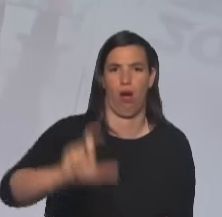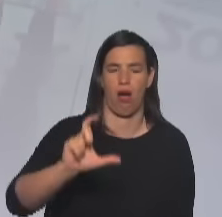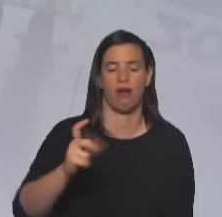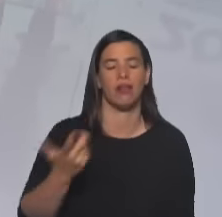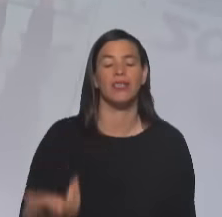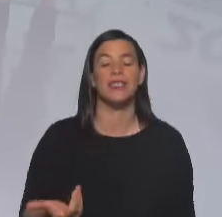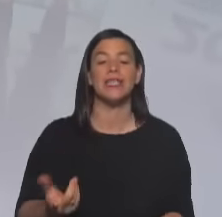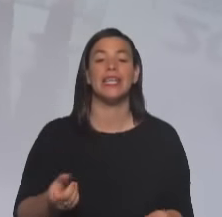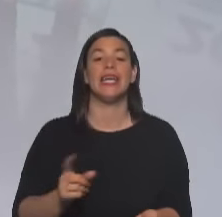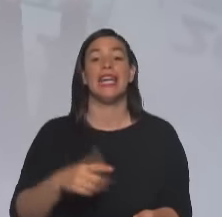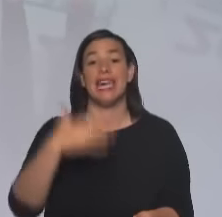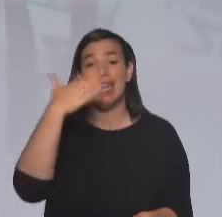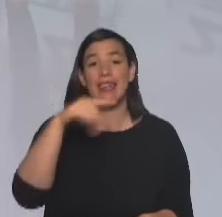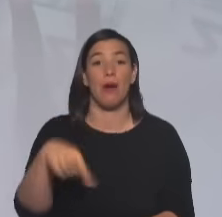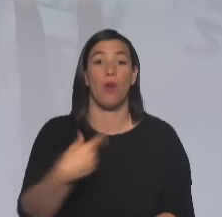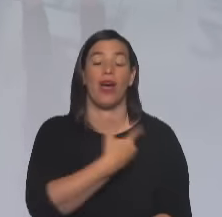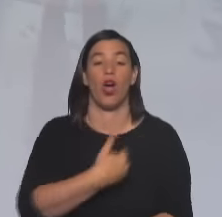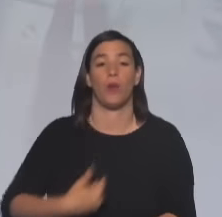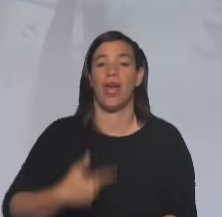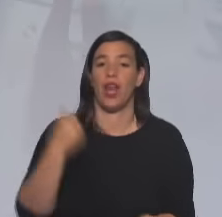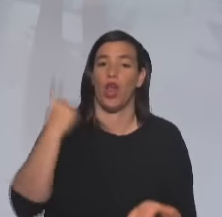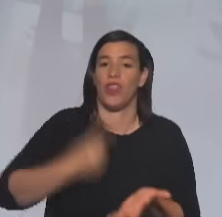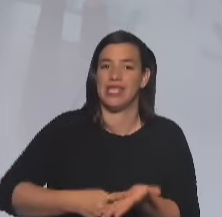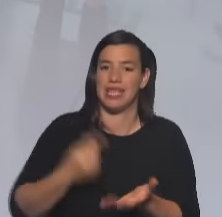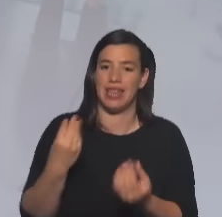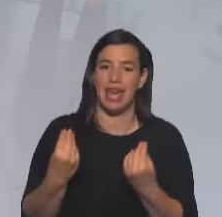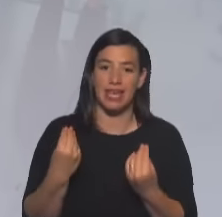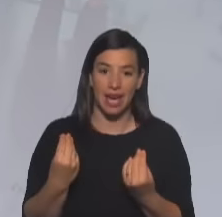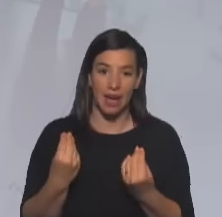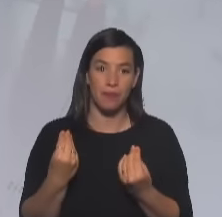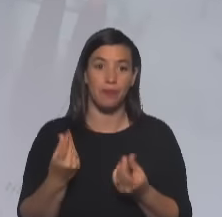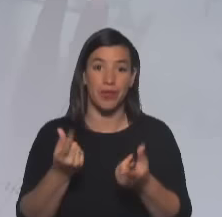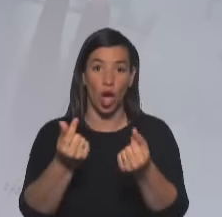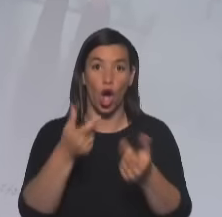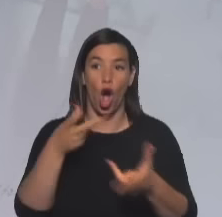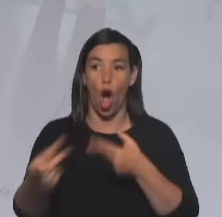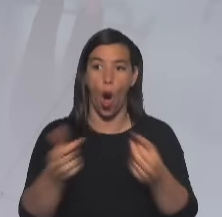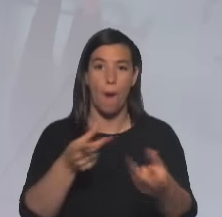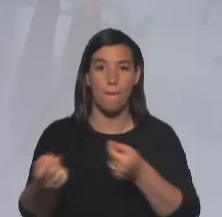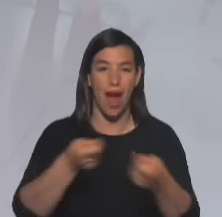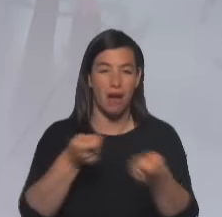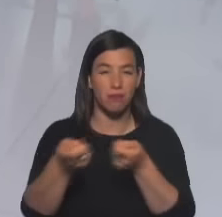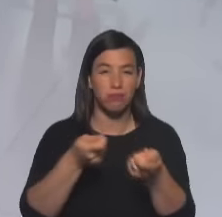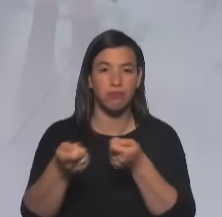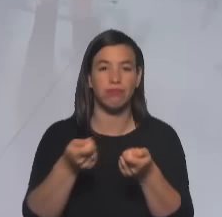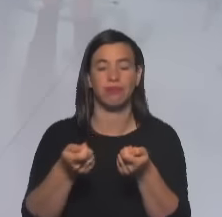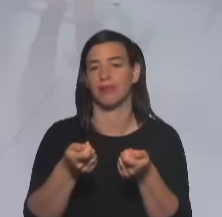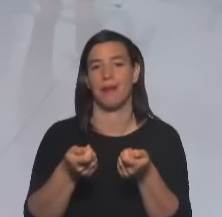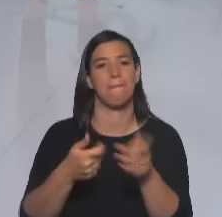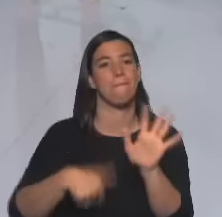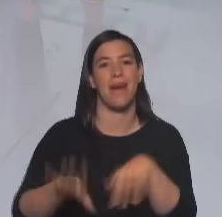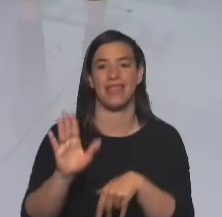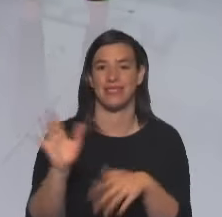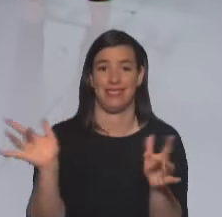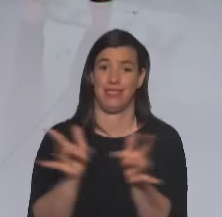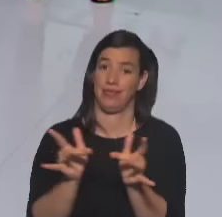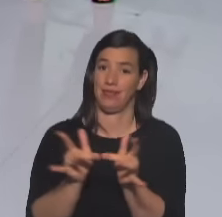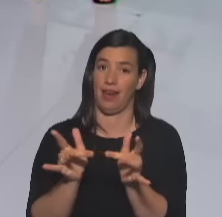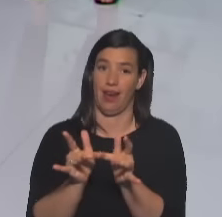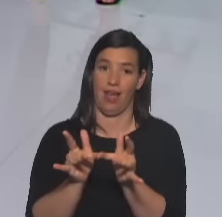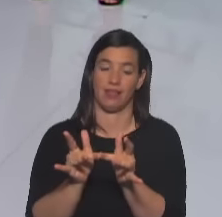que la mayor parte de las operaciones en la Argentina se realiza a través de medios virtuales. Estamos hablando tanto